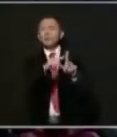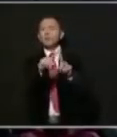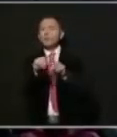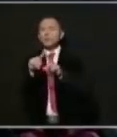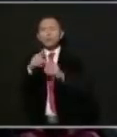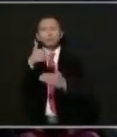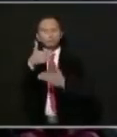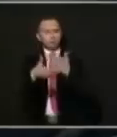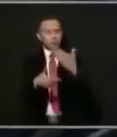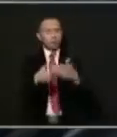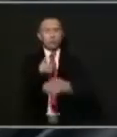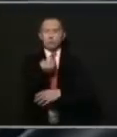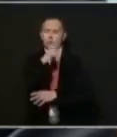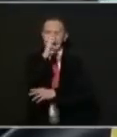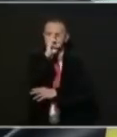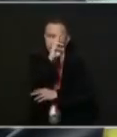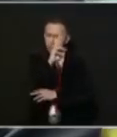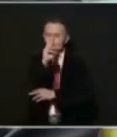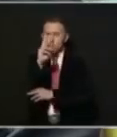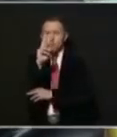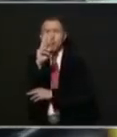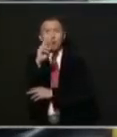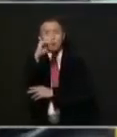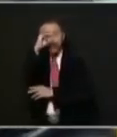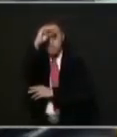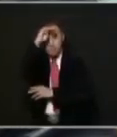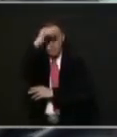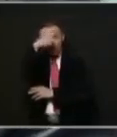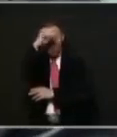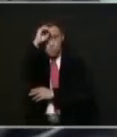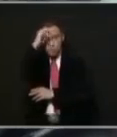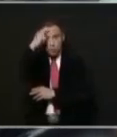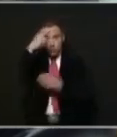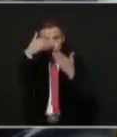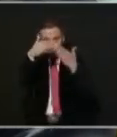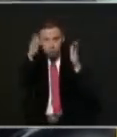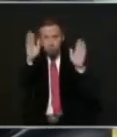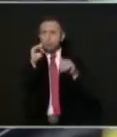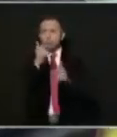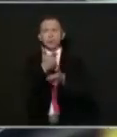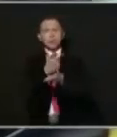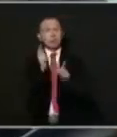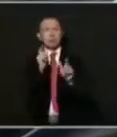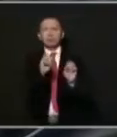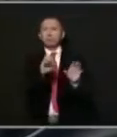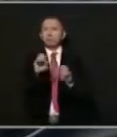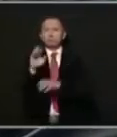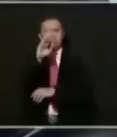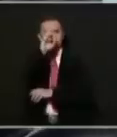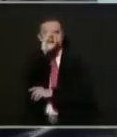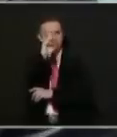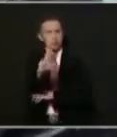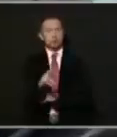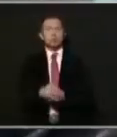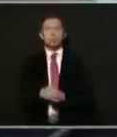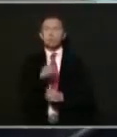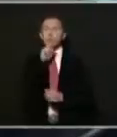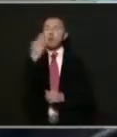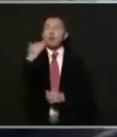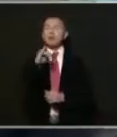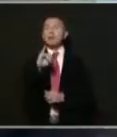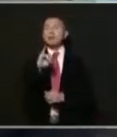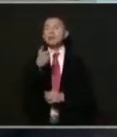respetuoso de los libres pensadores. Y como decía Ignacio Ramírez,